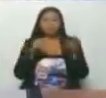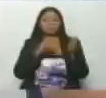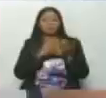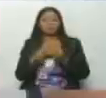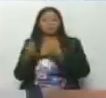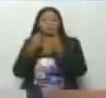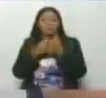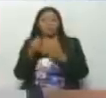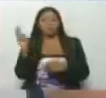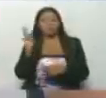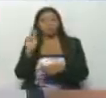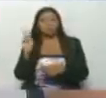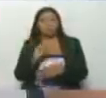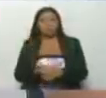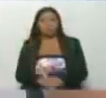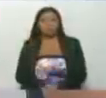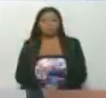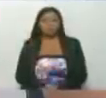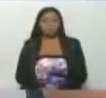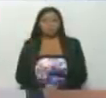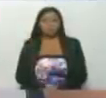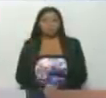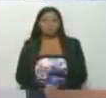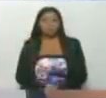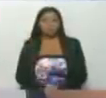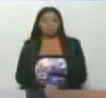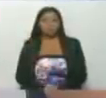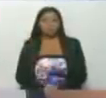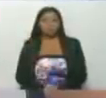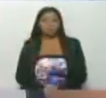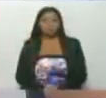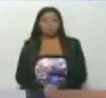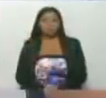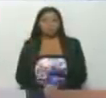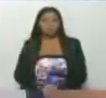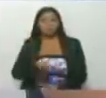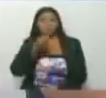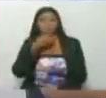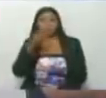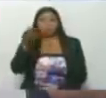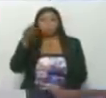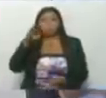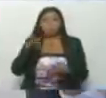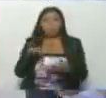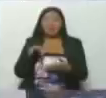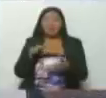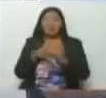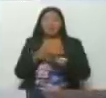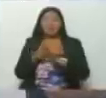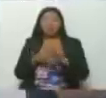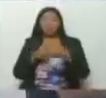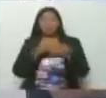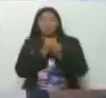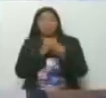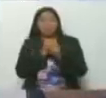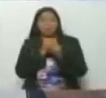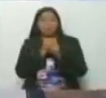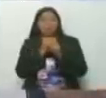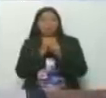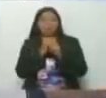venezolana hay que decir lo siguiente y los salarios y su desempeño son una